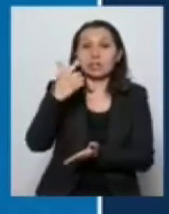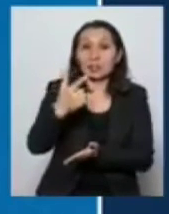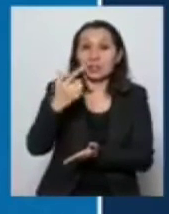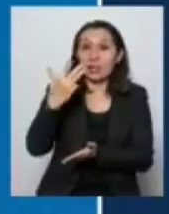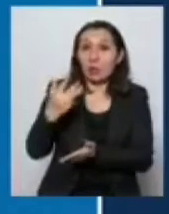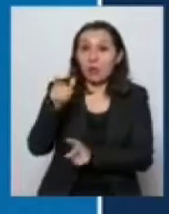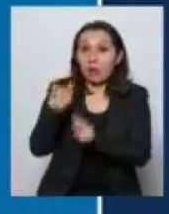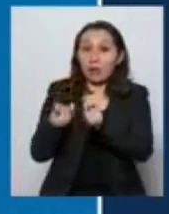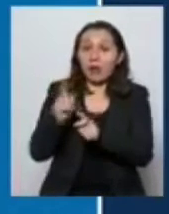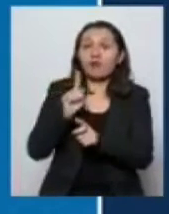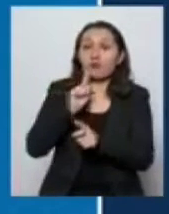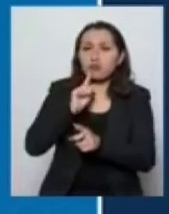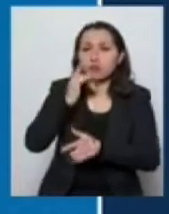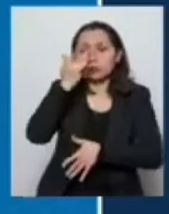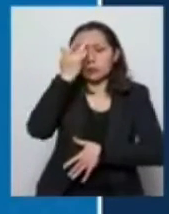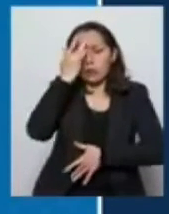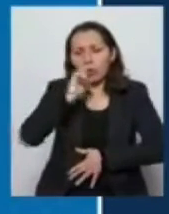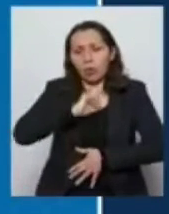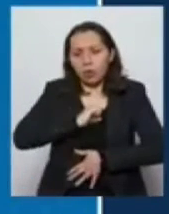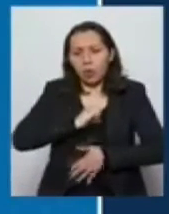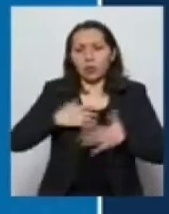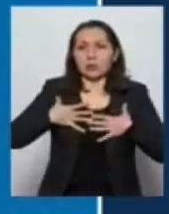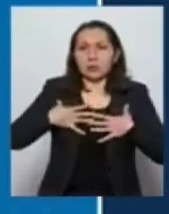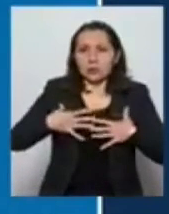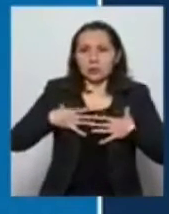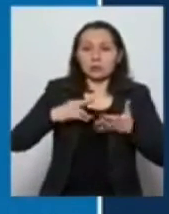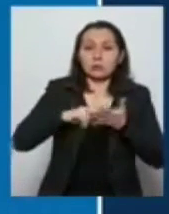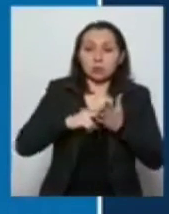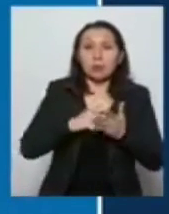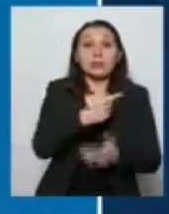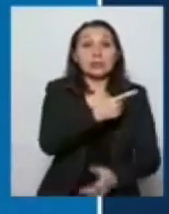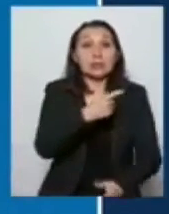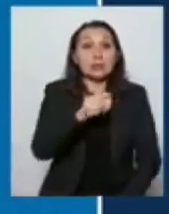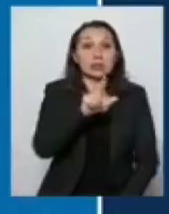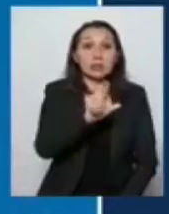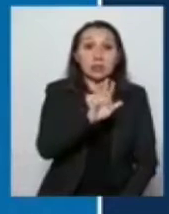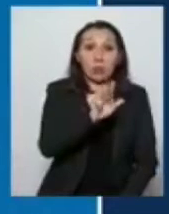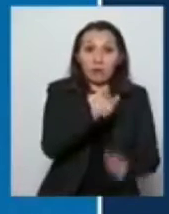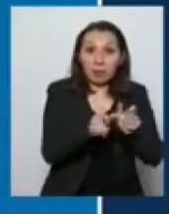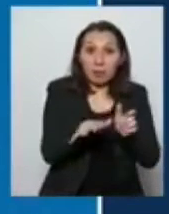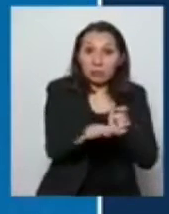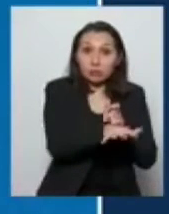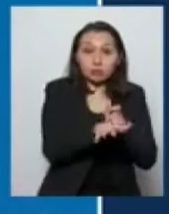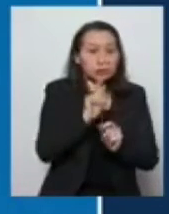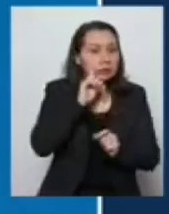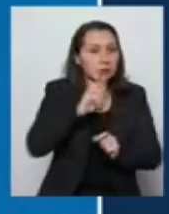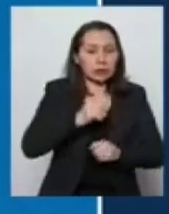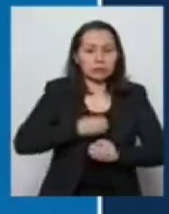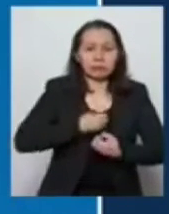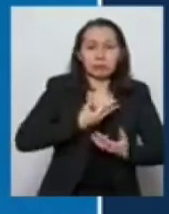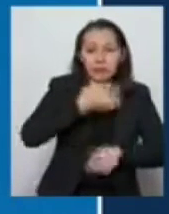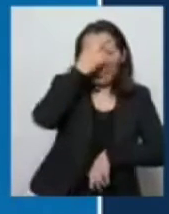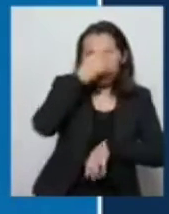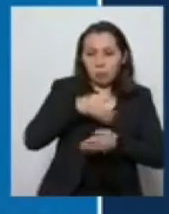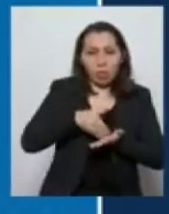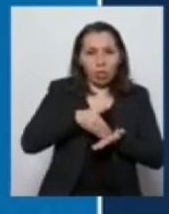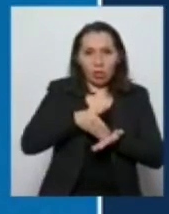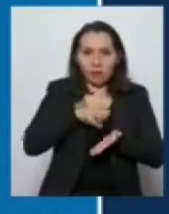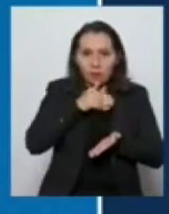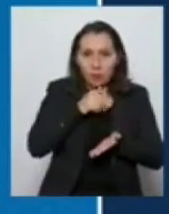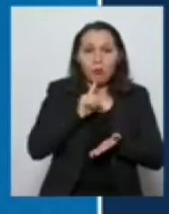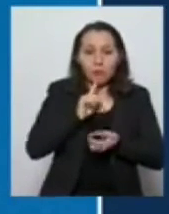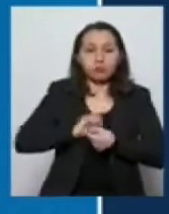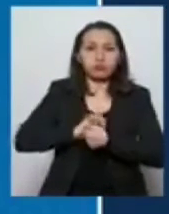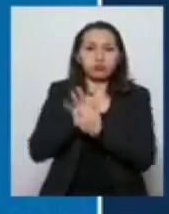1.479 corresponden a personas que tenían síntomas y 179 personas que no tenían síntomas. Lo que da